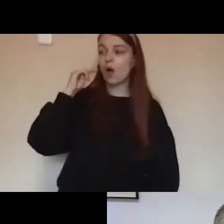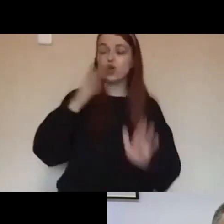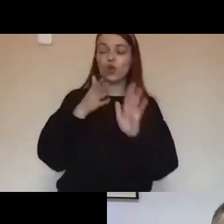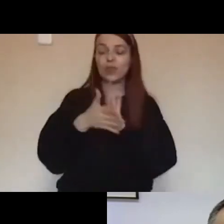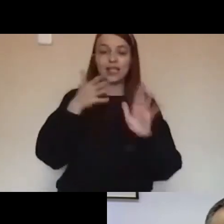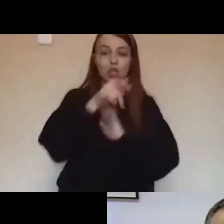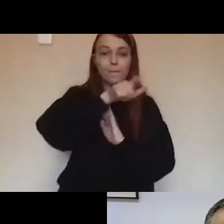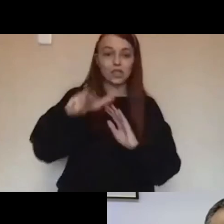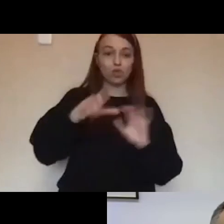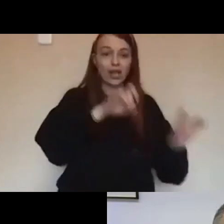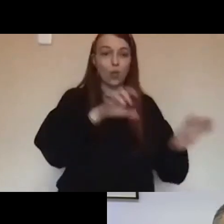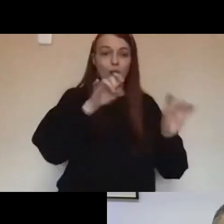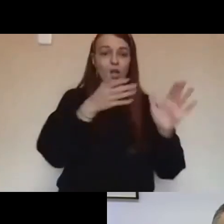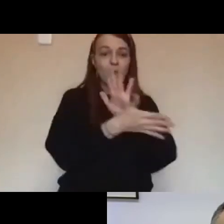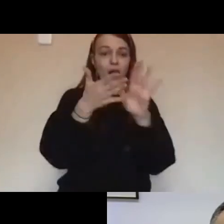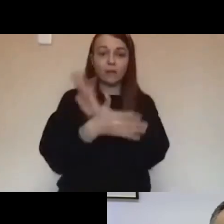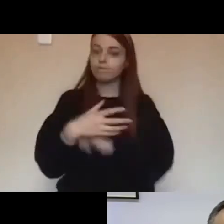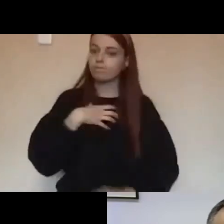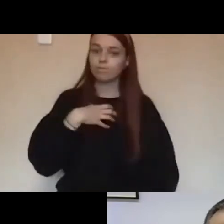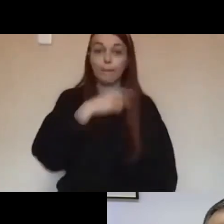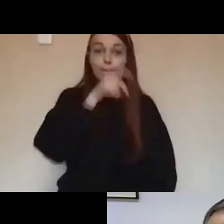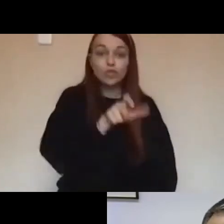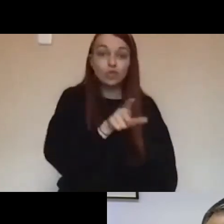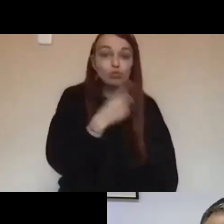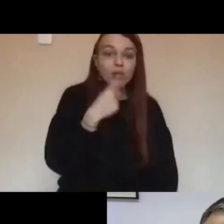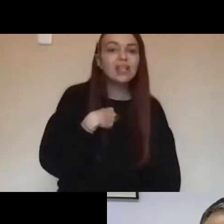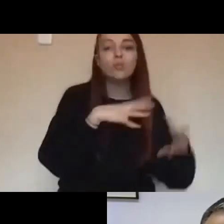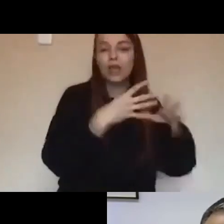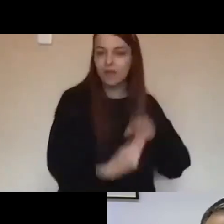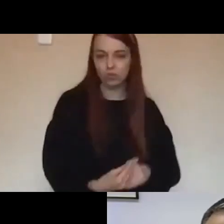sino que tenemos que adaptarnos a lo que esa persona necesita.